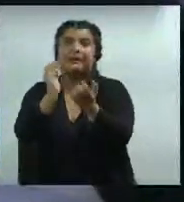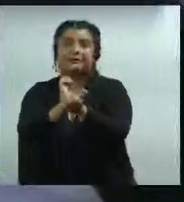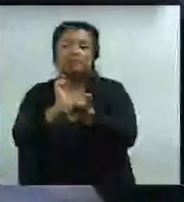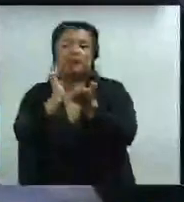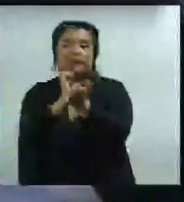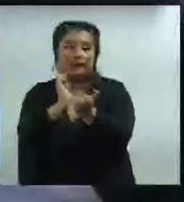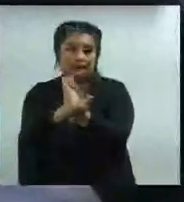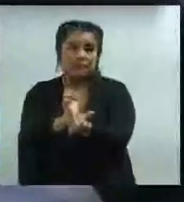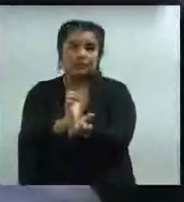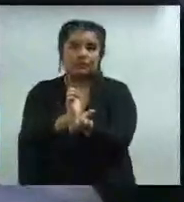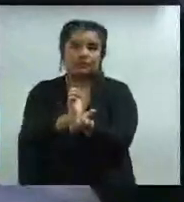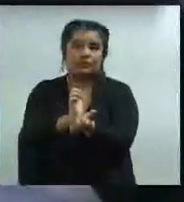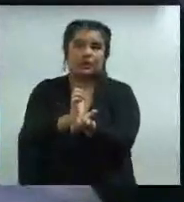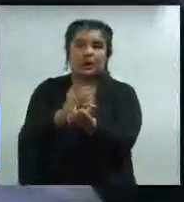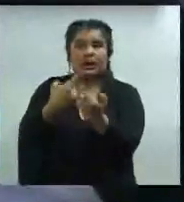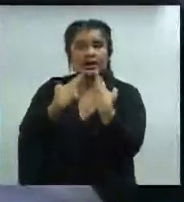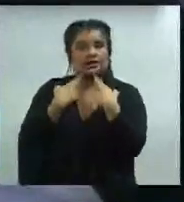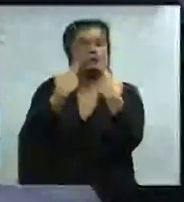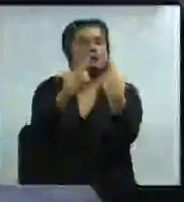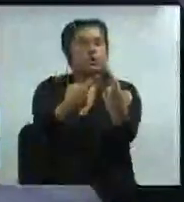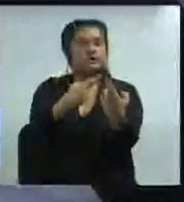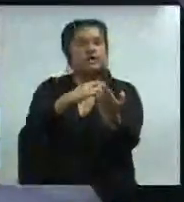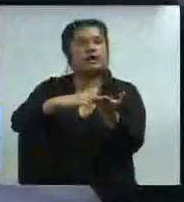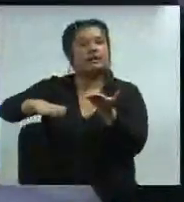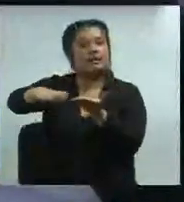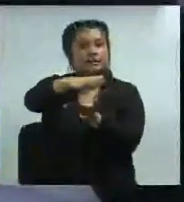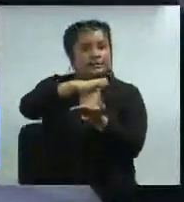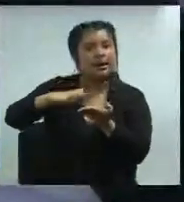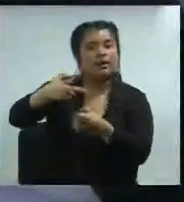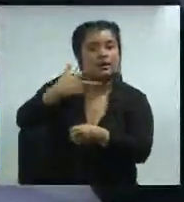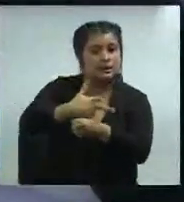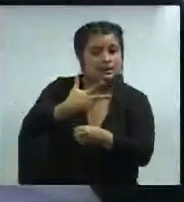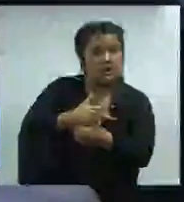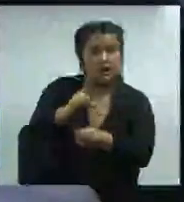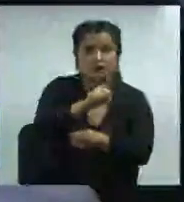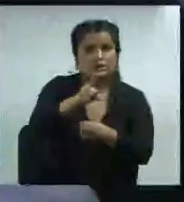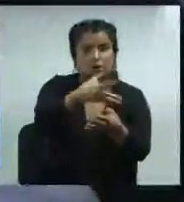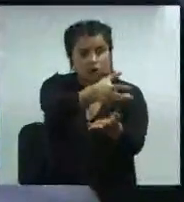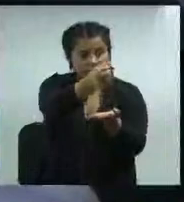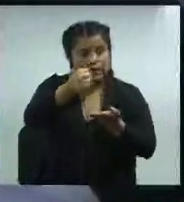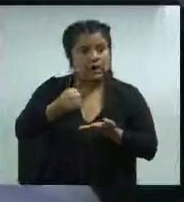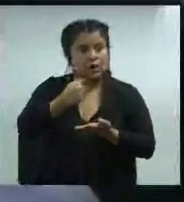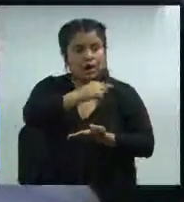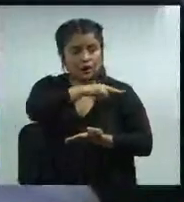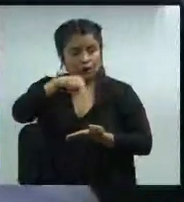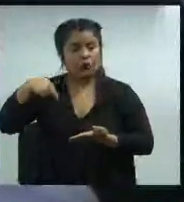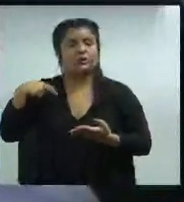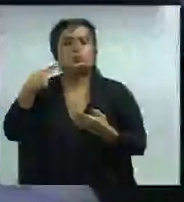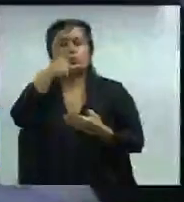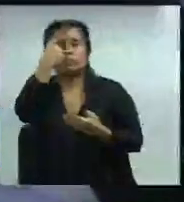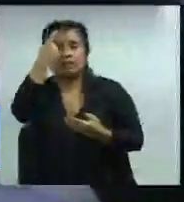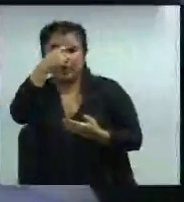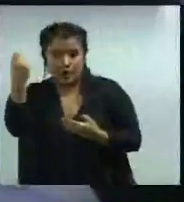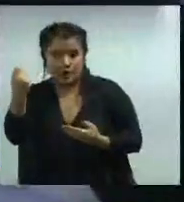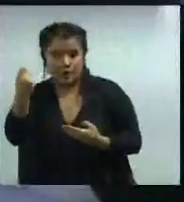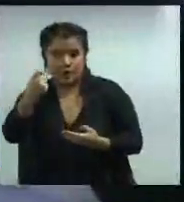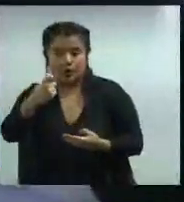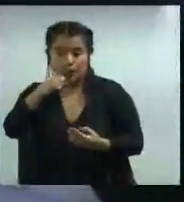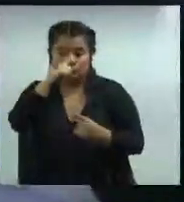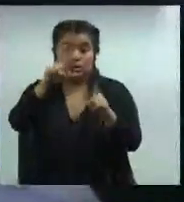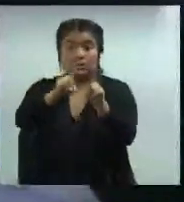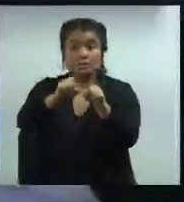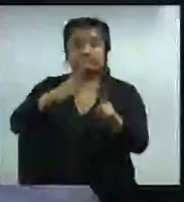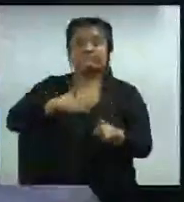la reacción del Estado, pero no están obligados a hacer nuestro trabajo. Y miren, yo estoy hablando en